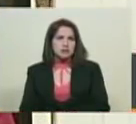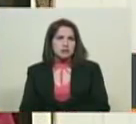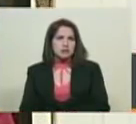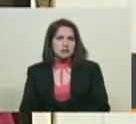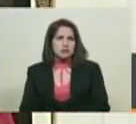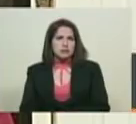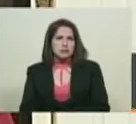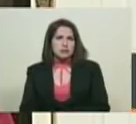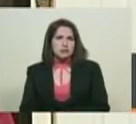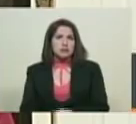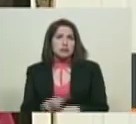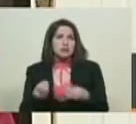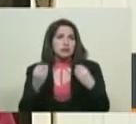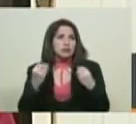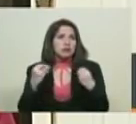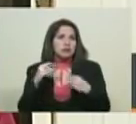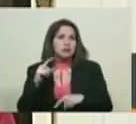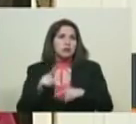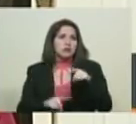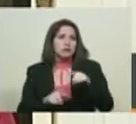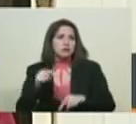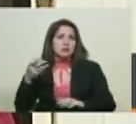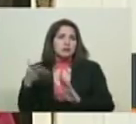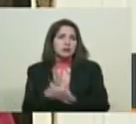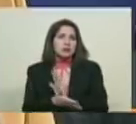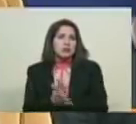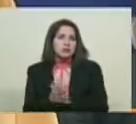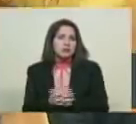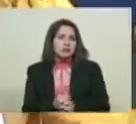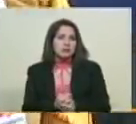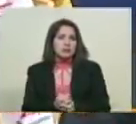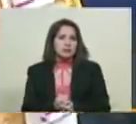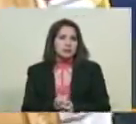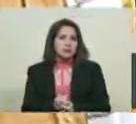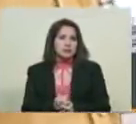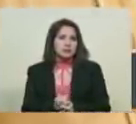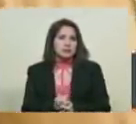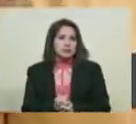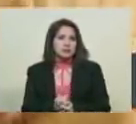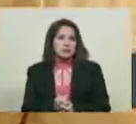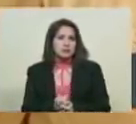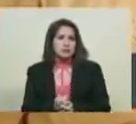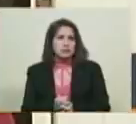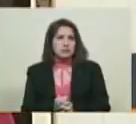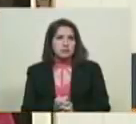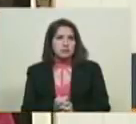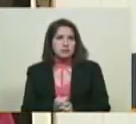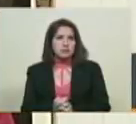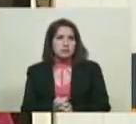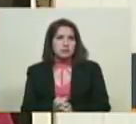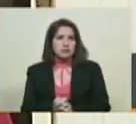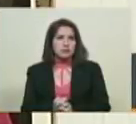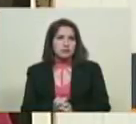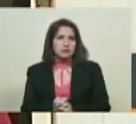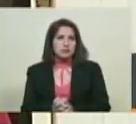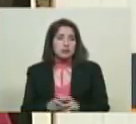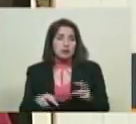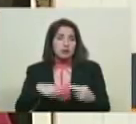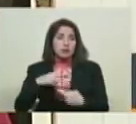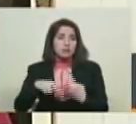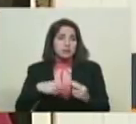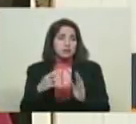Braulio José Álvarez. Edmar Ramona Ortega. Y Rafael Enrique